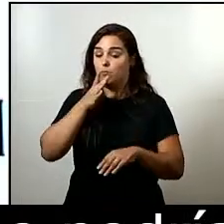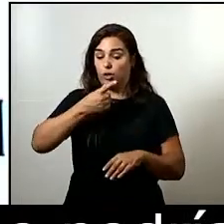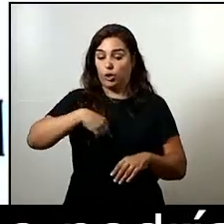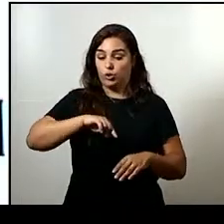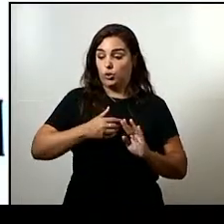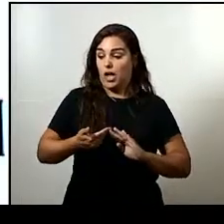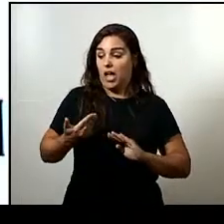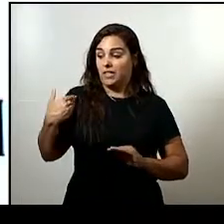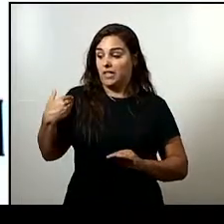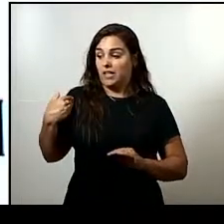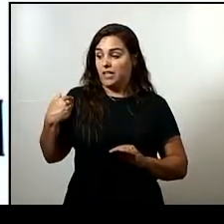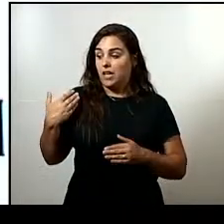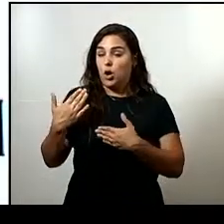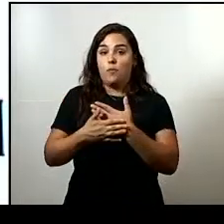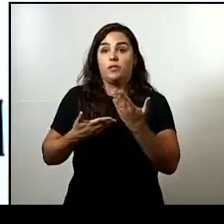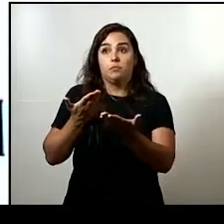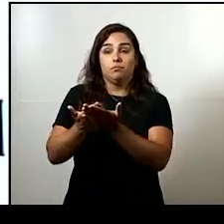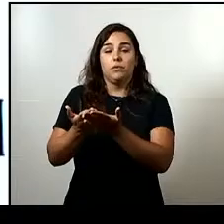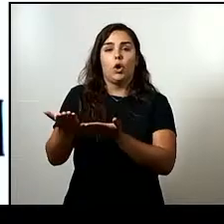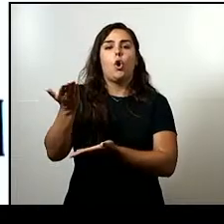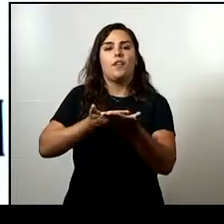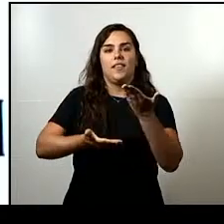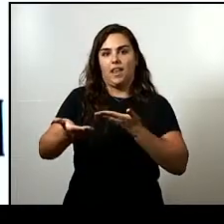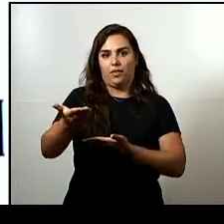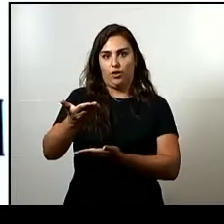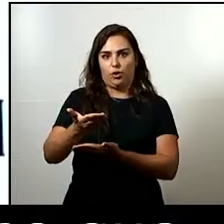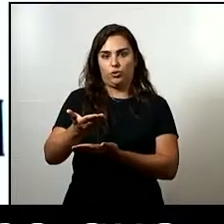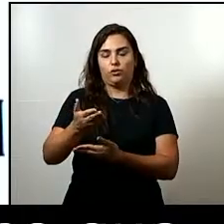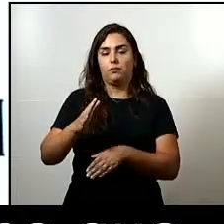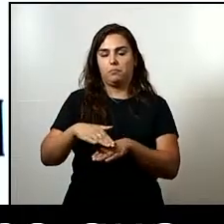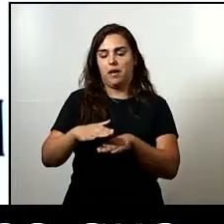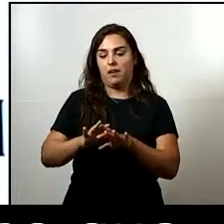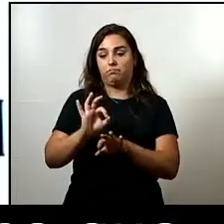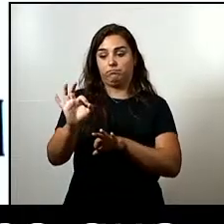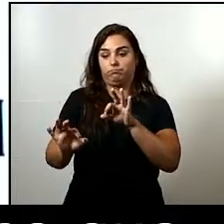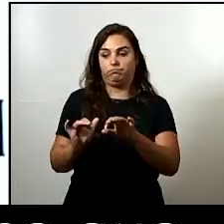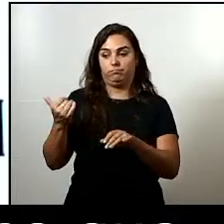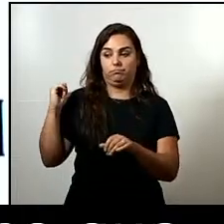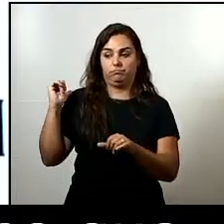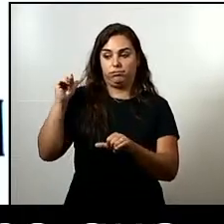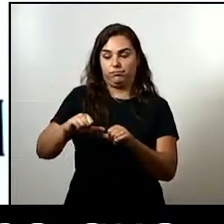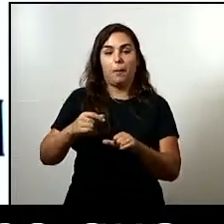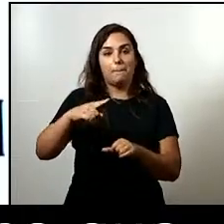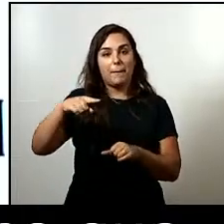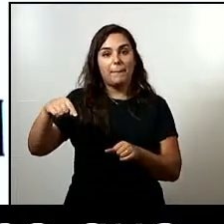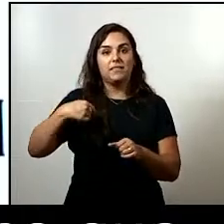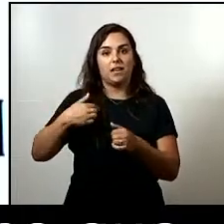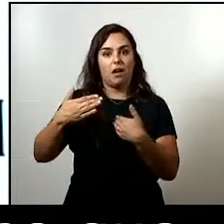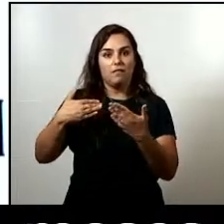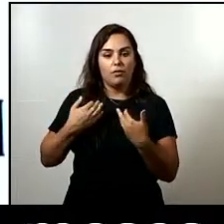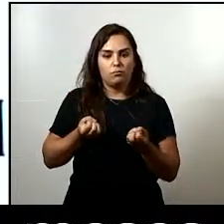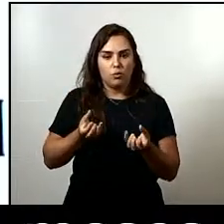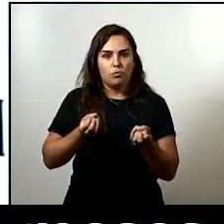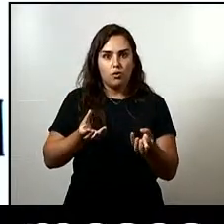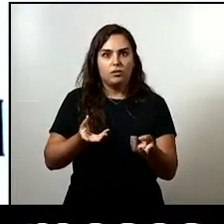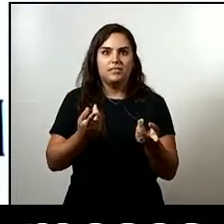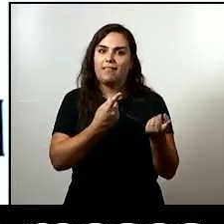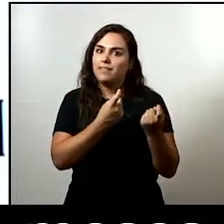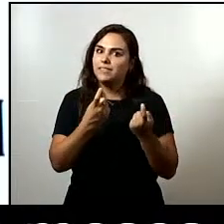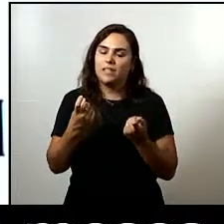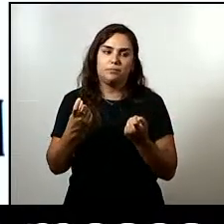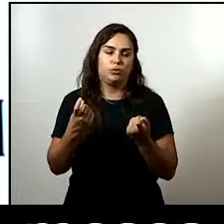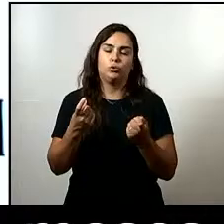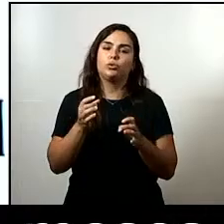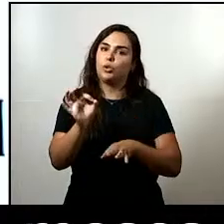el principio al Gobierno que hubiera coordinación en este sentido. Llevamos muchos meses hablando aquí con ustedes de la necesidad de que